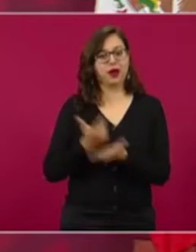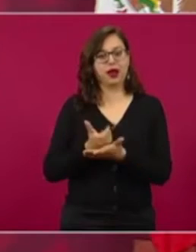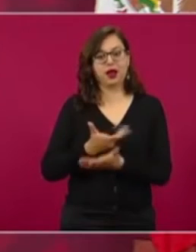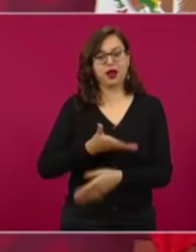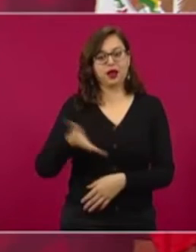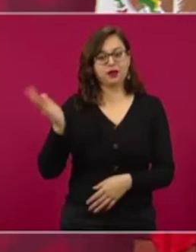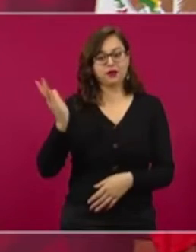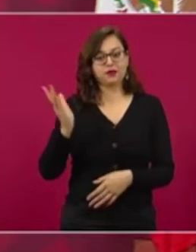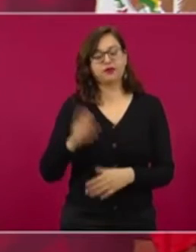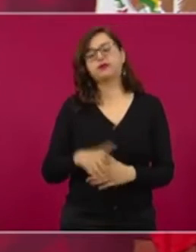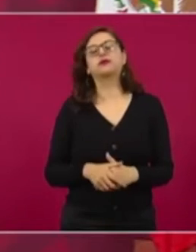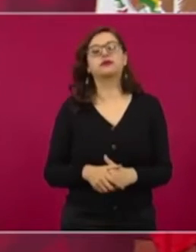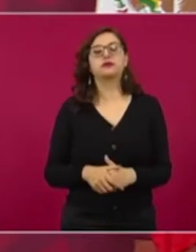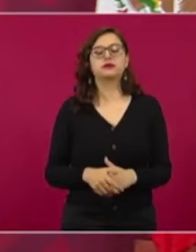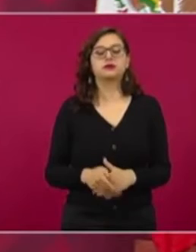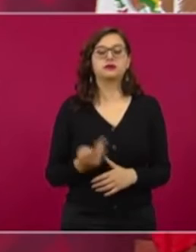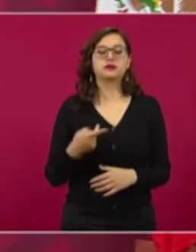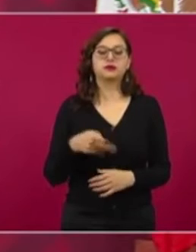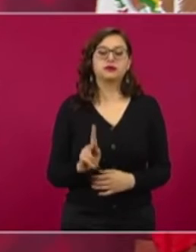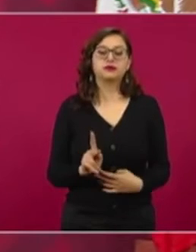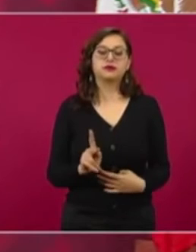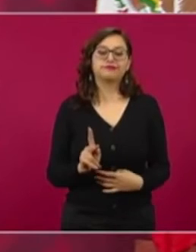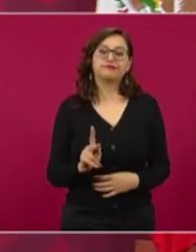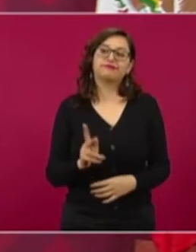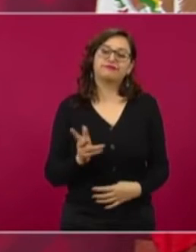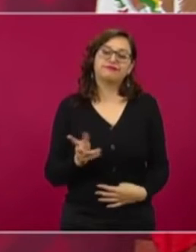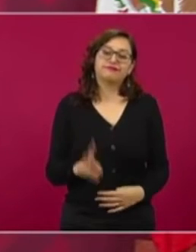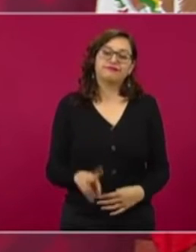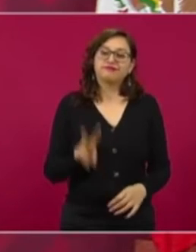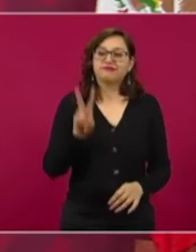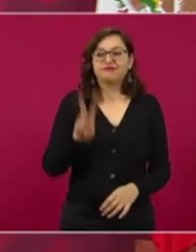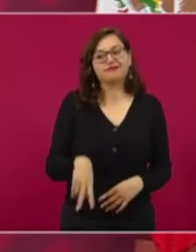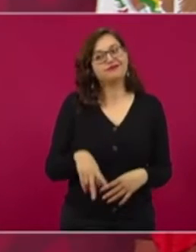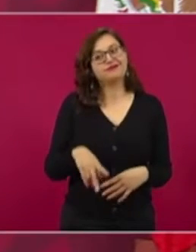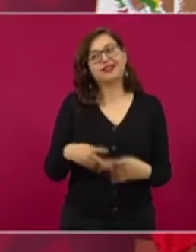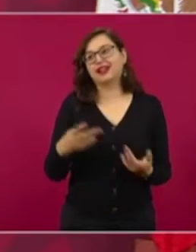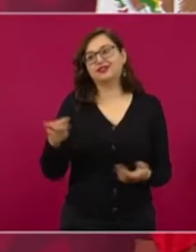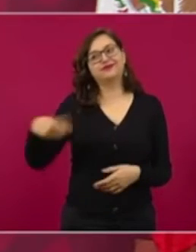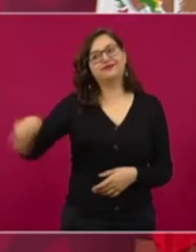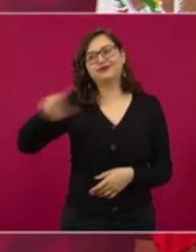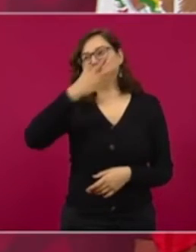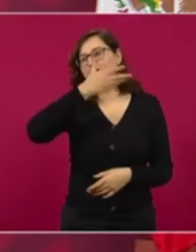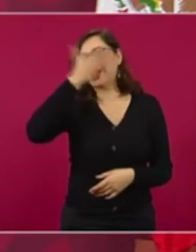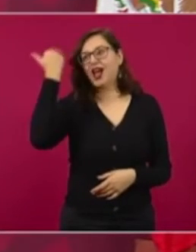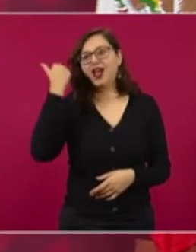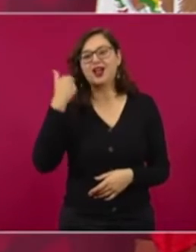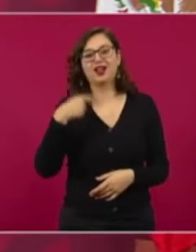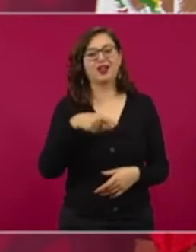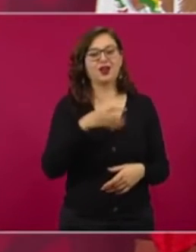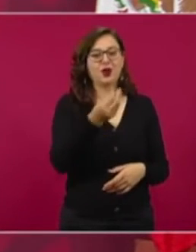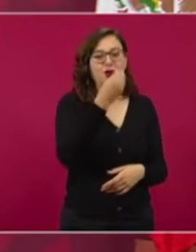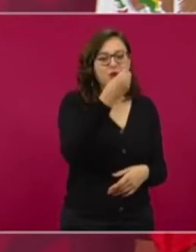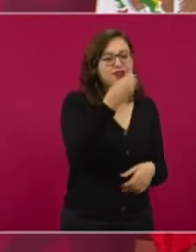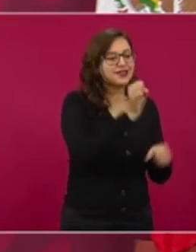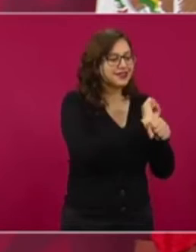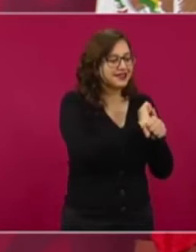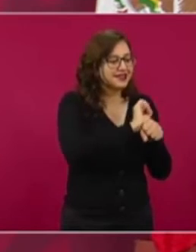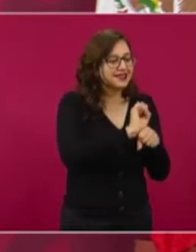Nada más que se pierden porque no comen en las fondas, ¿no? Se pierden lo bueno. Y no